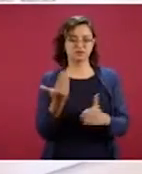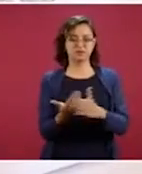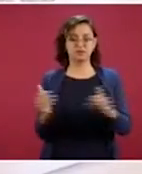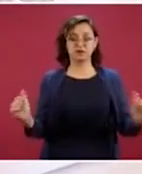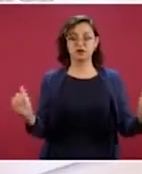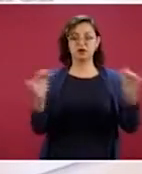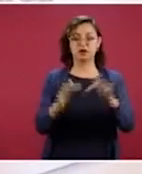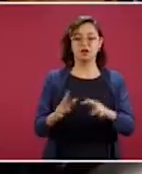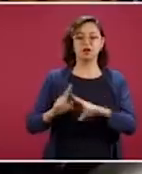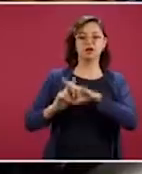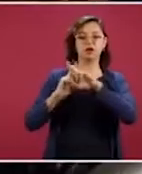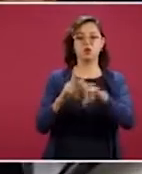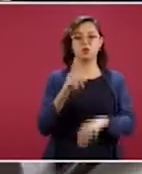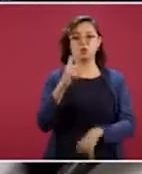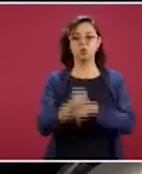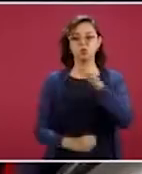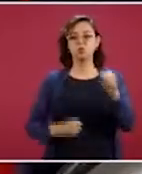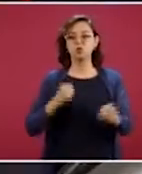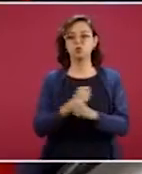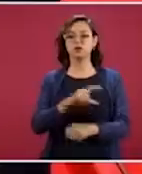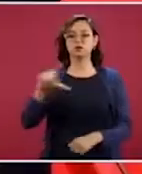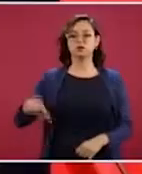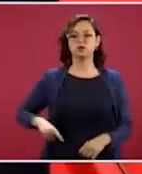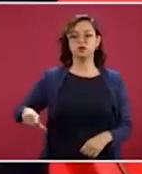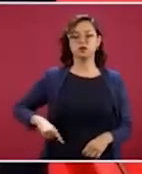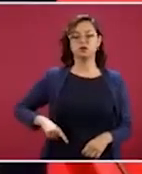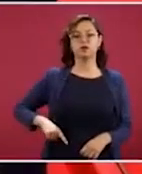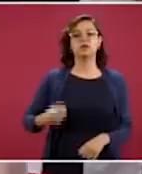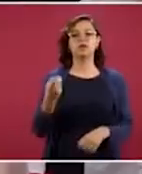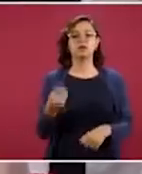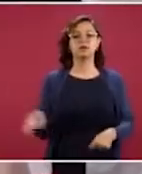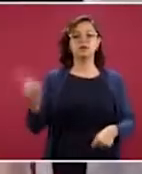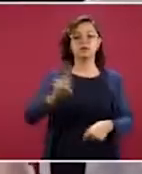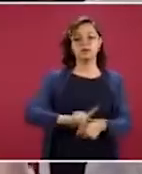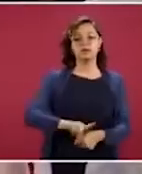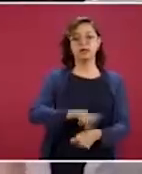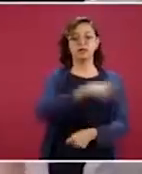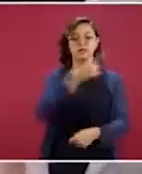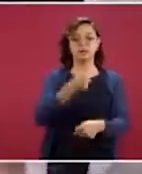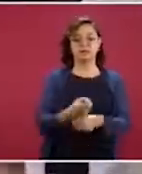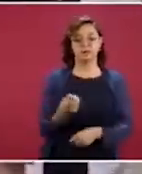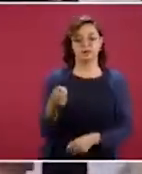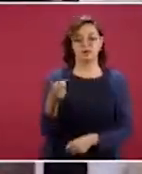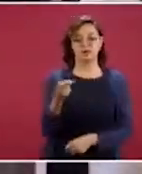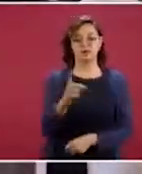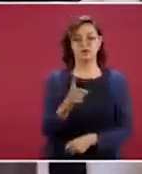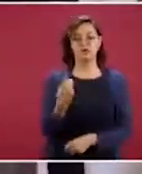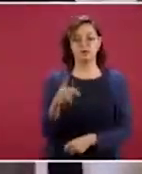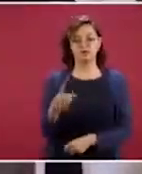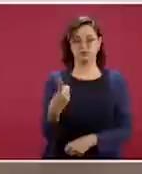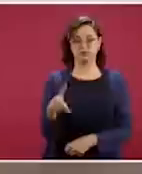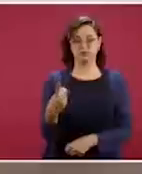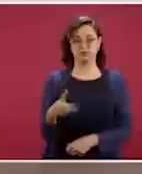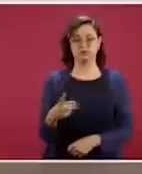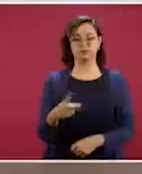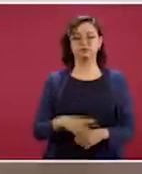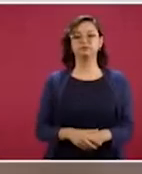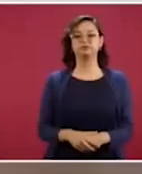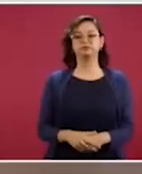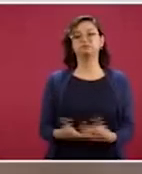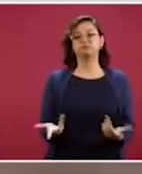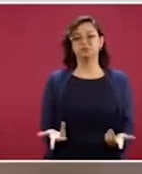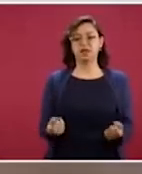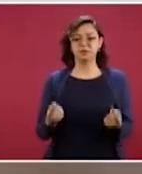porque cumplimos un año de gobierno, el día primero de diciembre, y vamos a